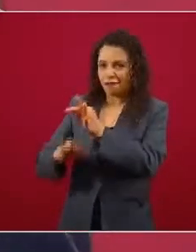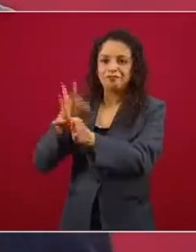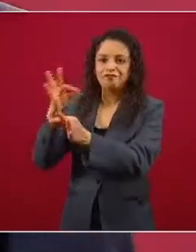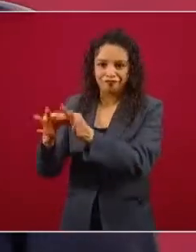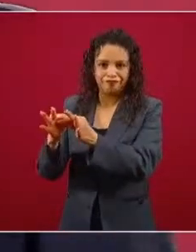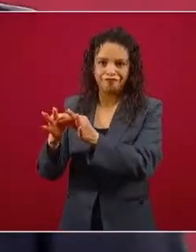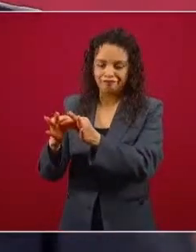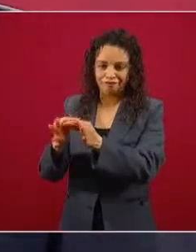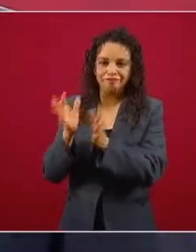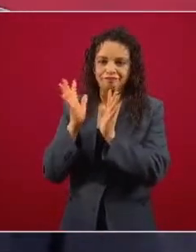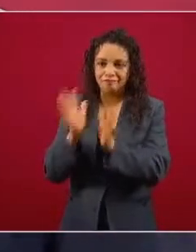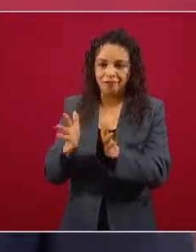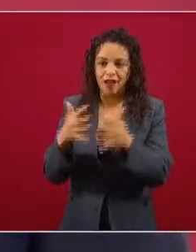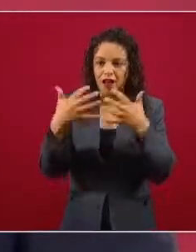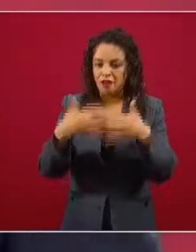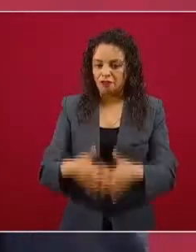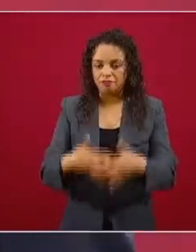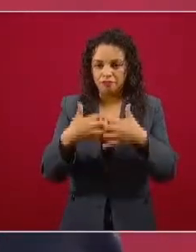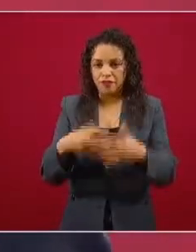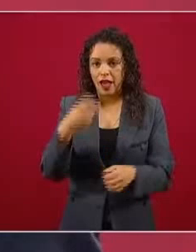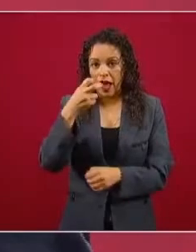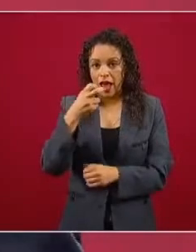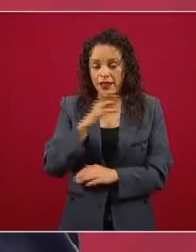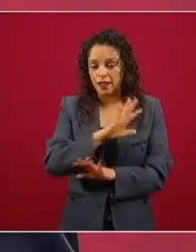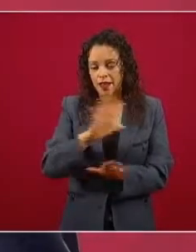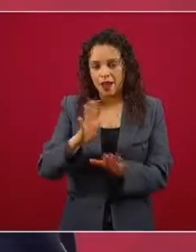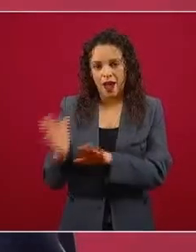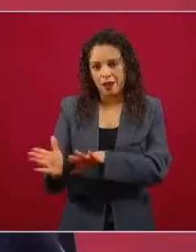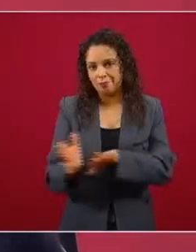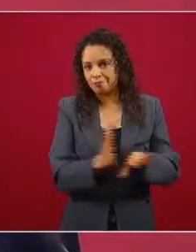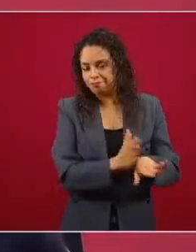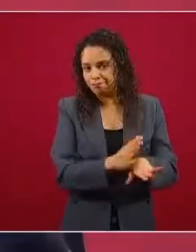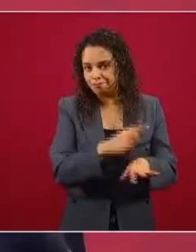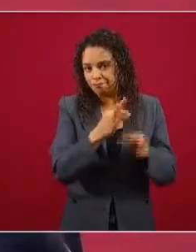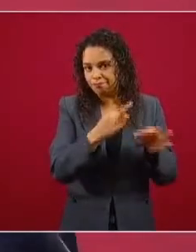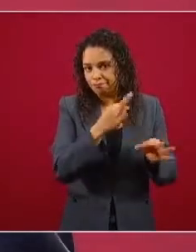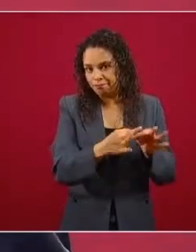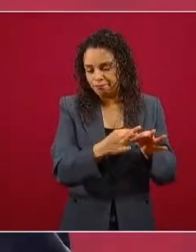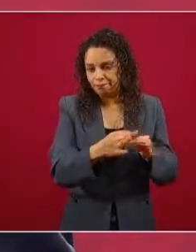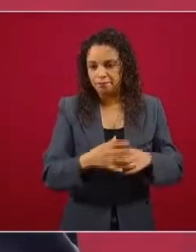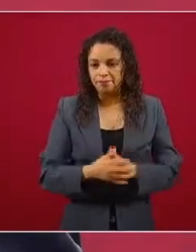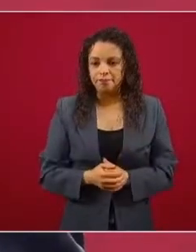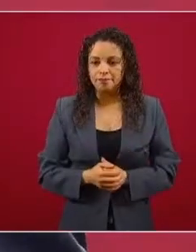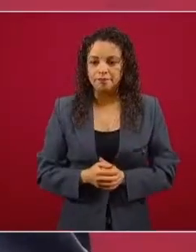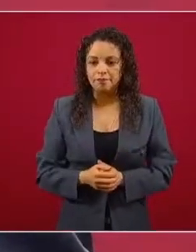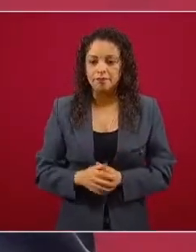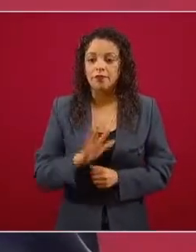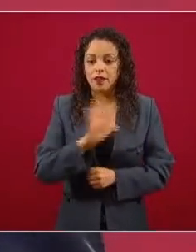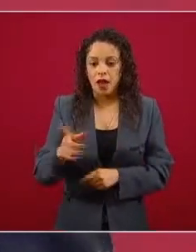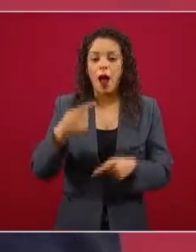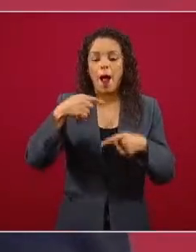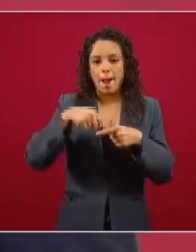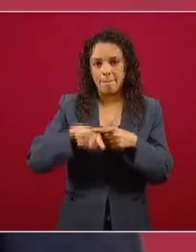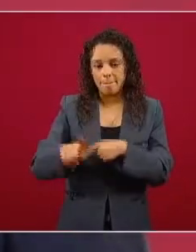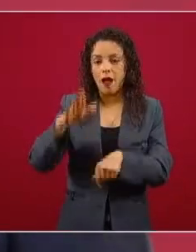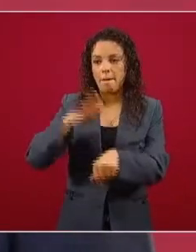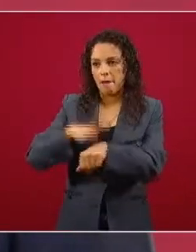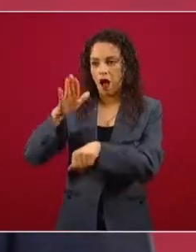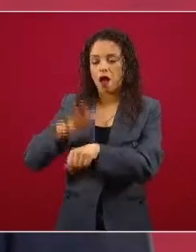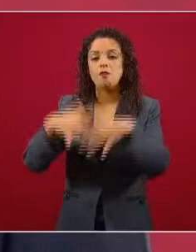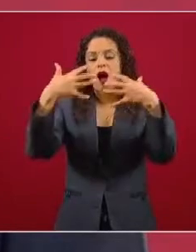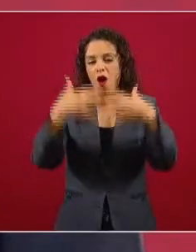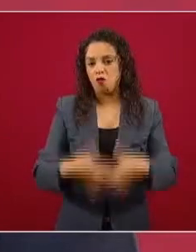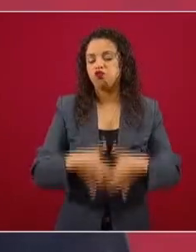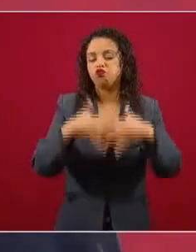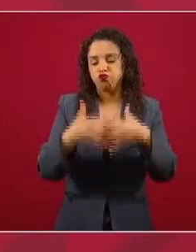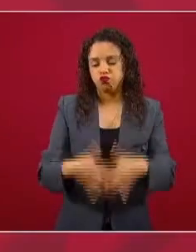ya se terminó esa etapa y ya vamos a aumentar nuestra producción, pero Estados